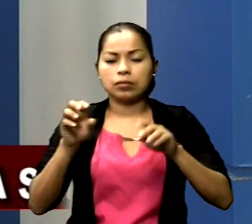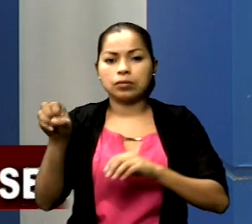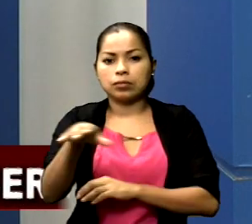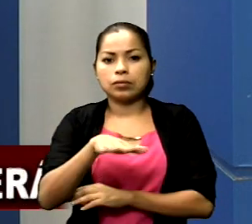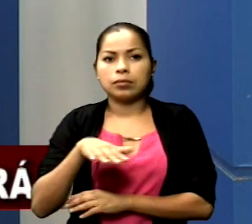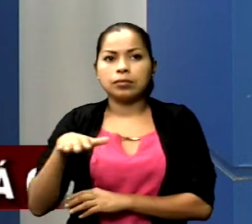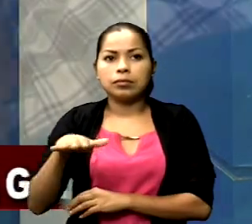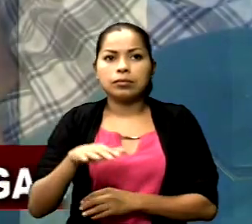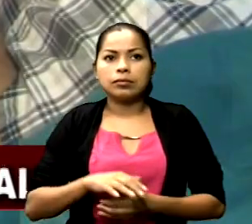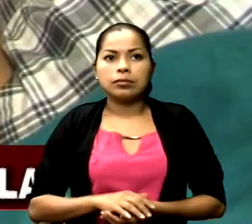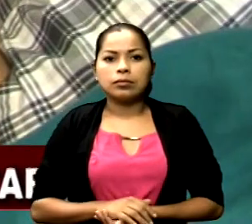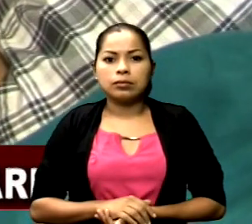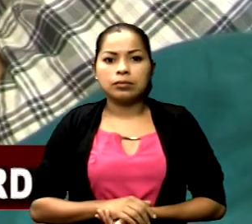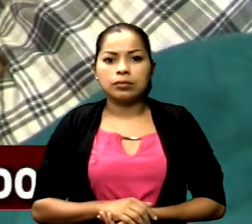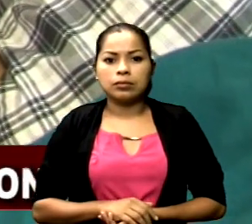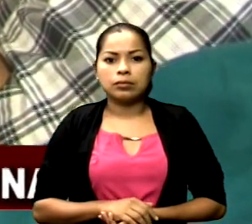Social.